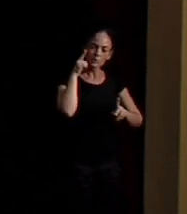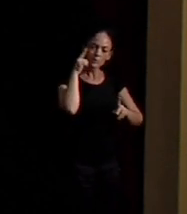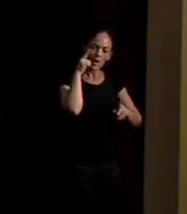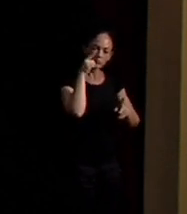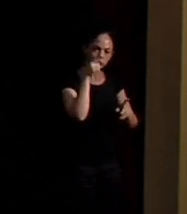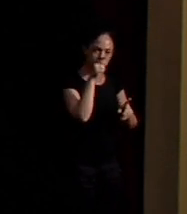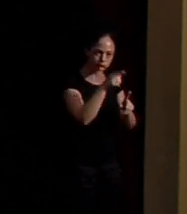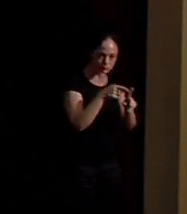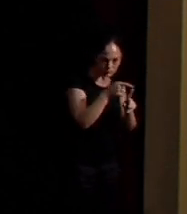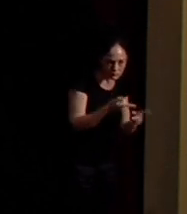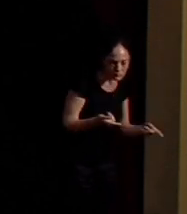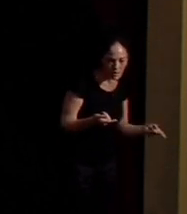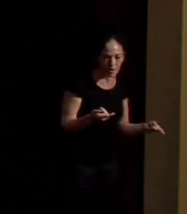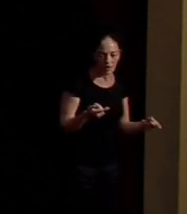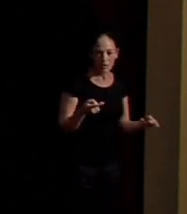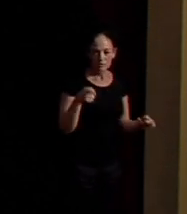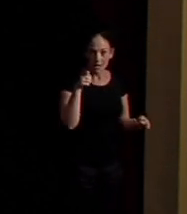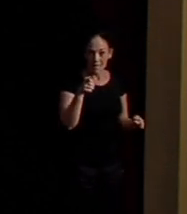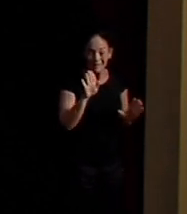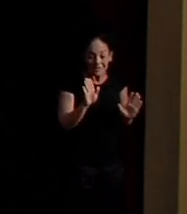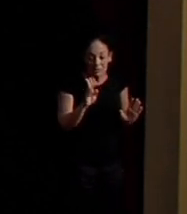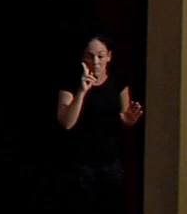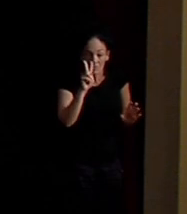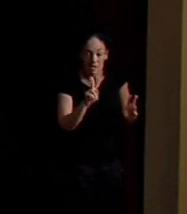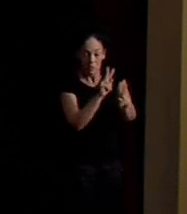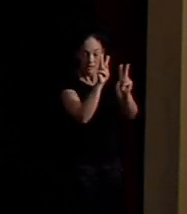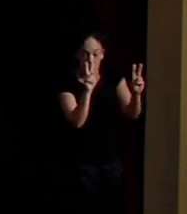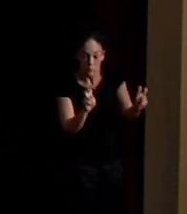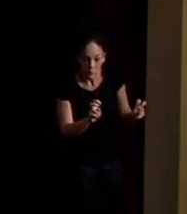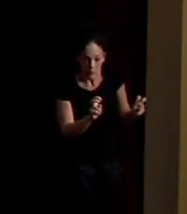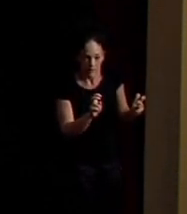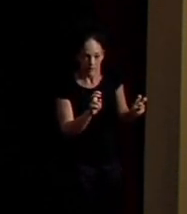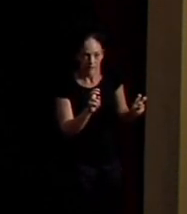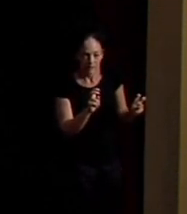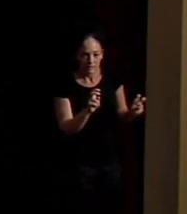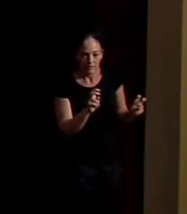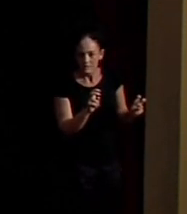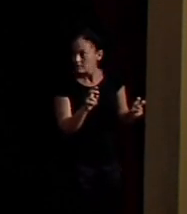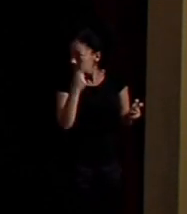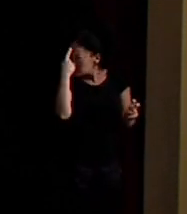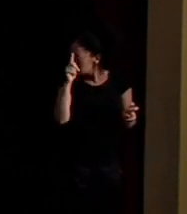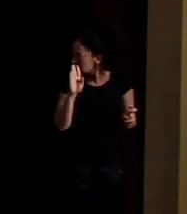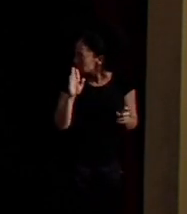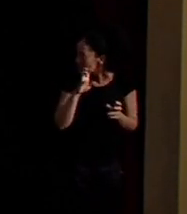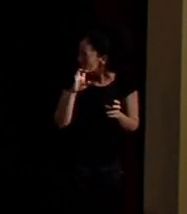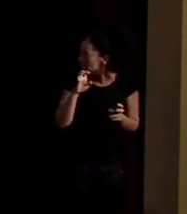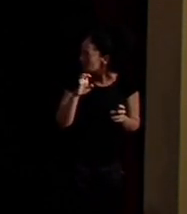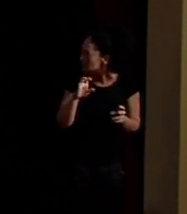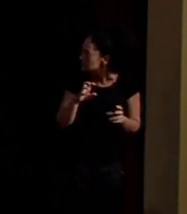decía, salvo, ahí encontré un titular casi, no sé quién, ¿por qué se mueve esto solo?